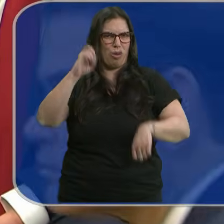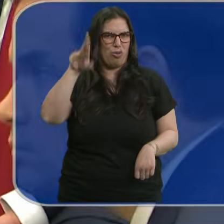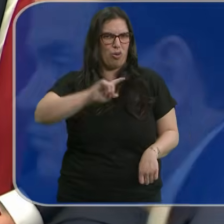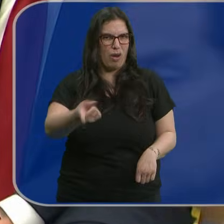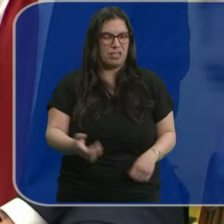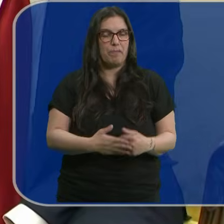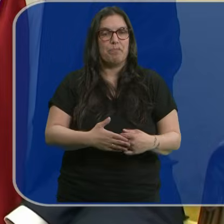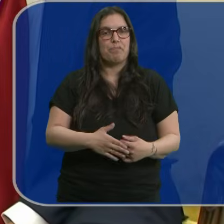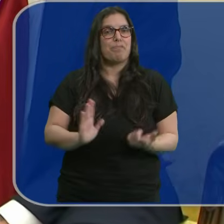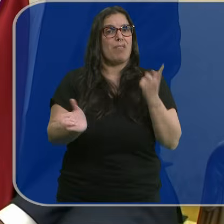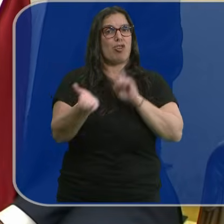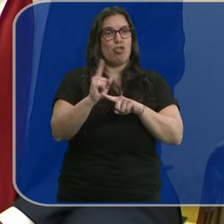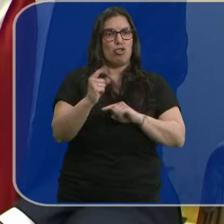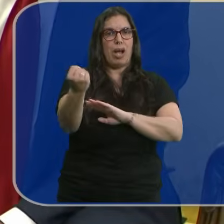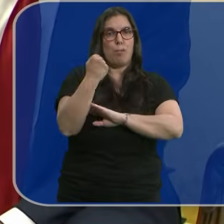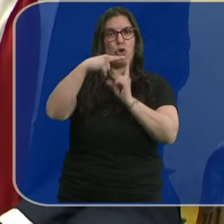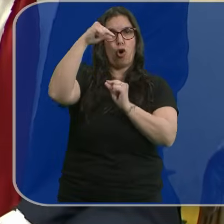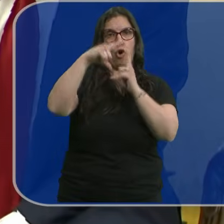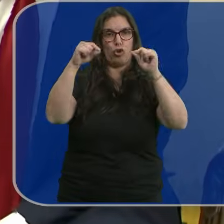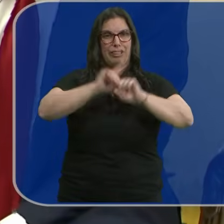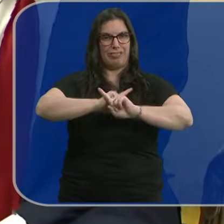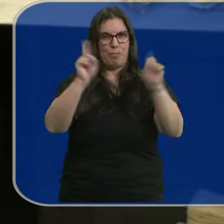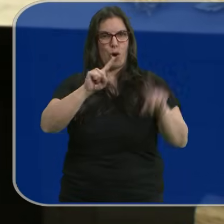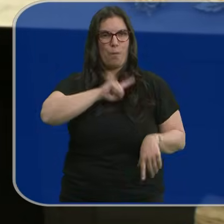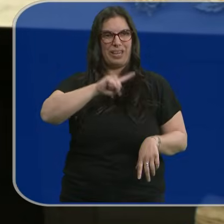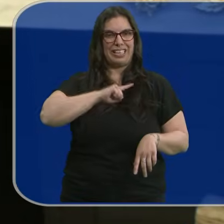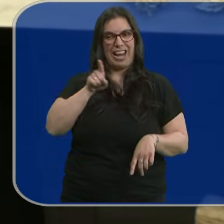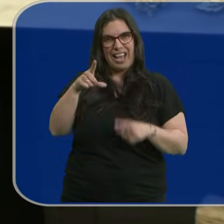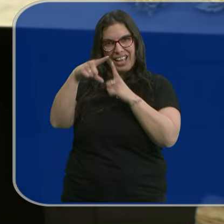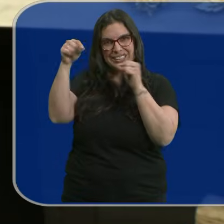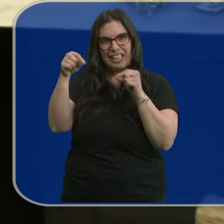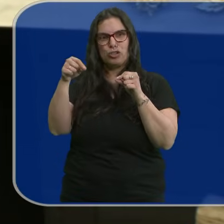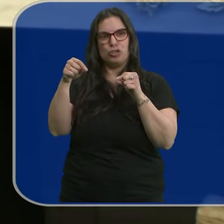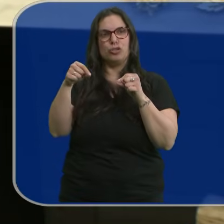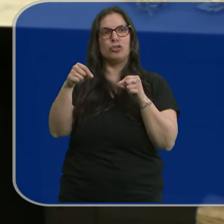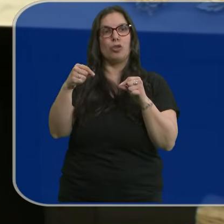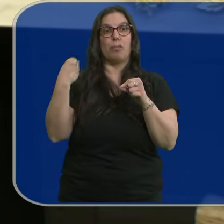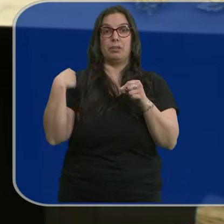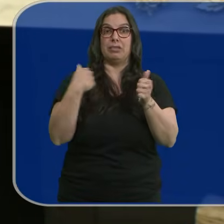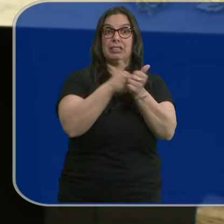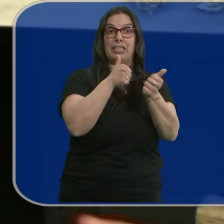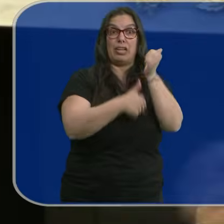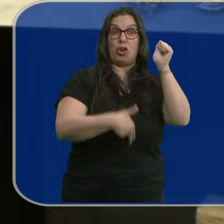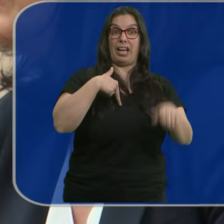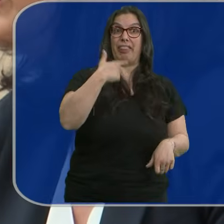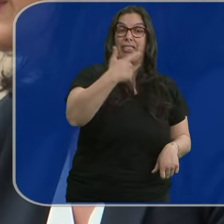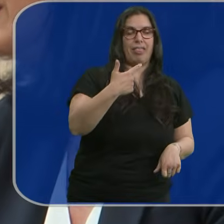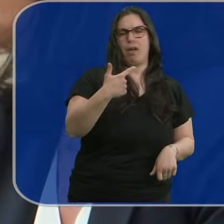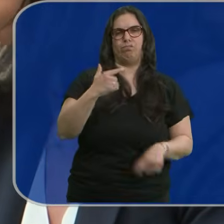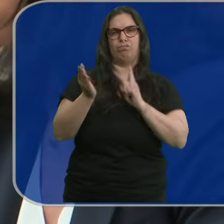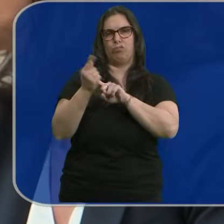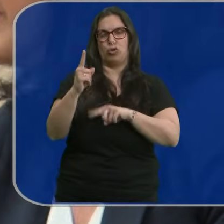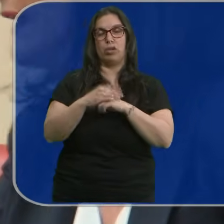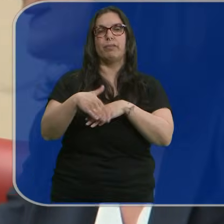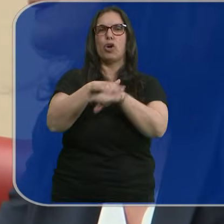tenemos. Tampoco consigue el apoyo de la OTAN para una misión militar en el estrecho de Hormuz, como sí que dijo el secretario general de la alianza. El